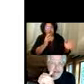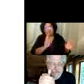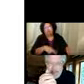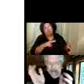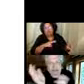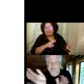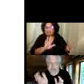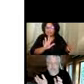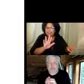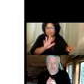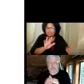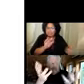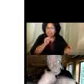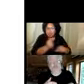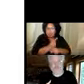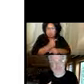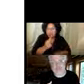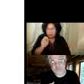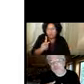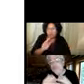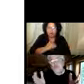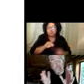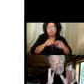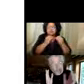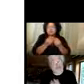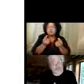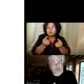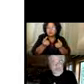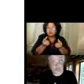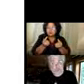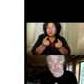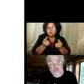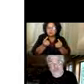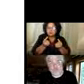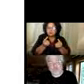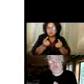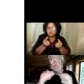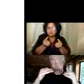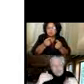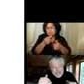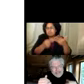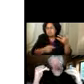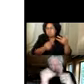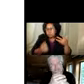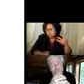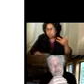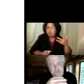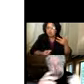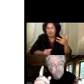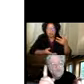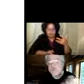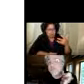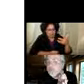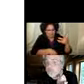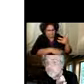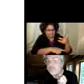hasta se les muestra una falta de respeto. Y eso no debería ser el caso. Nuestra organización, por medio de varias cosas